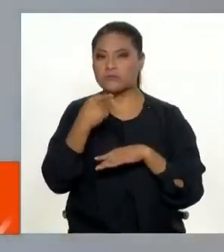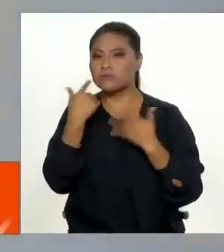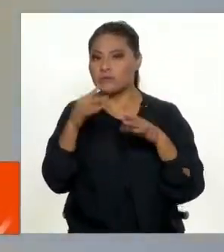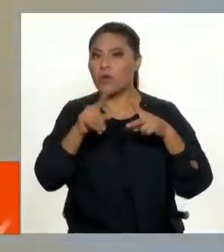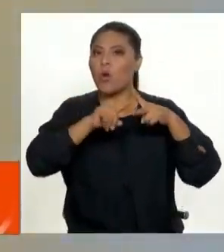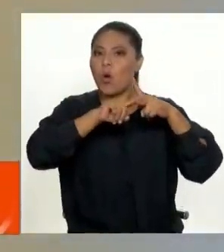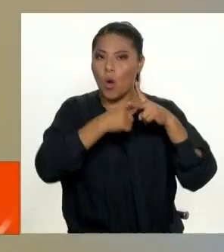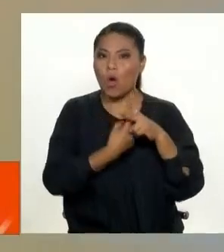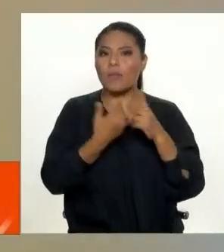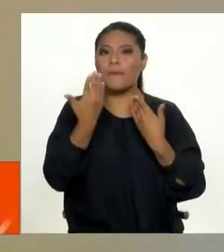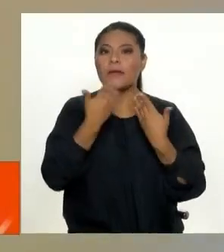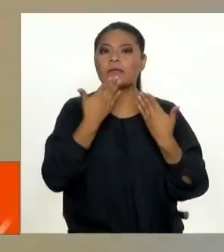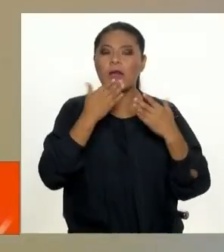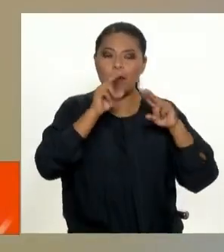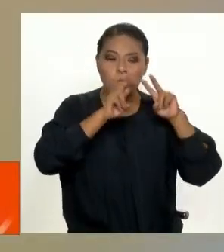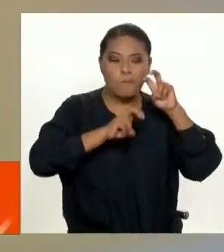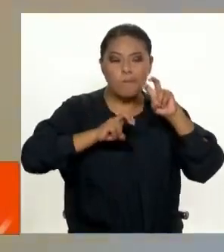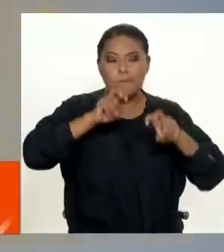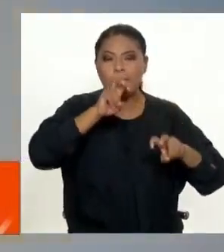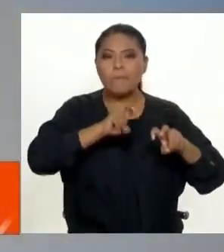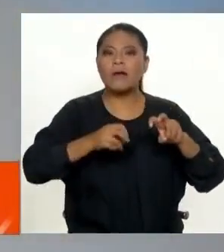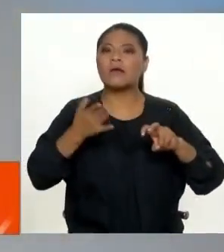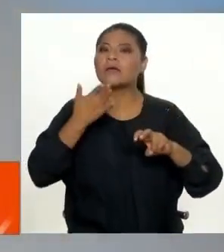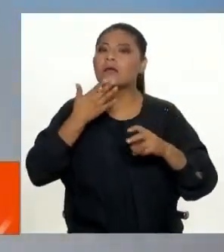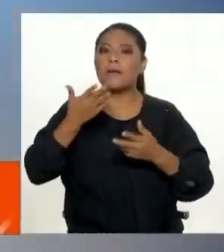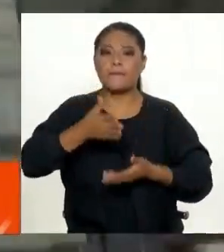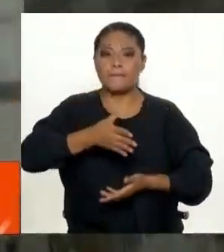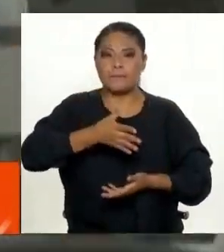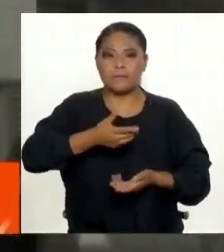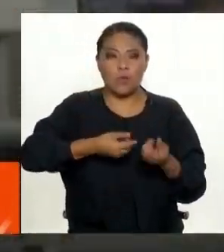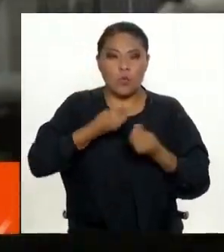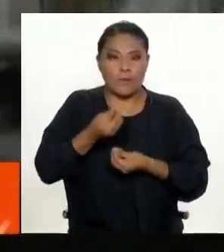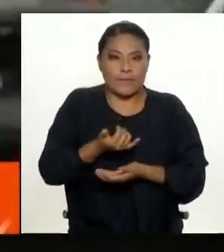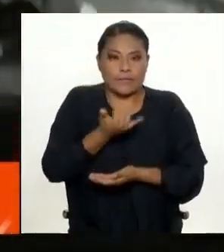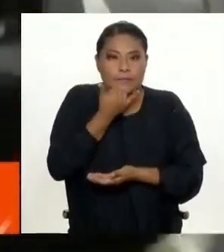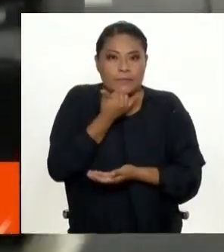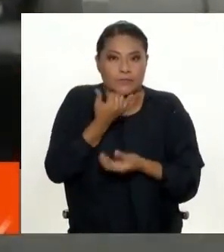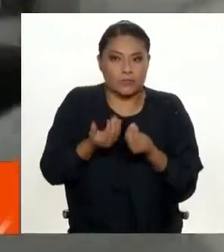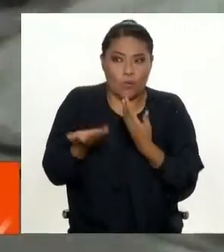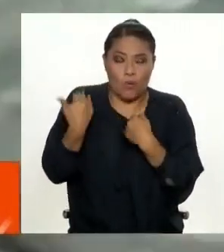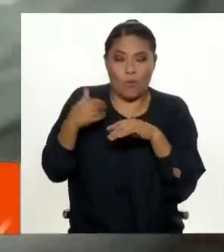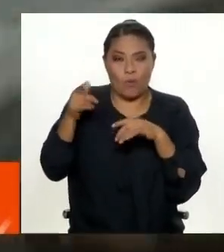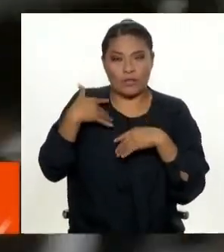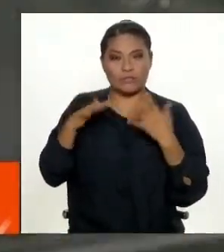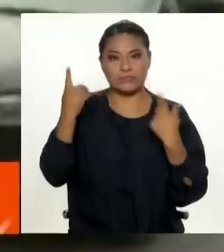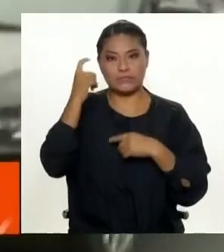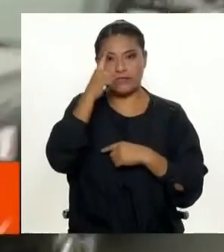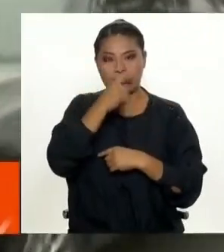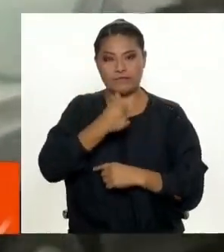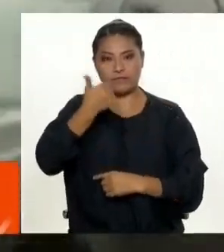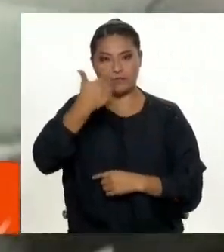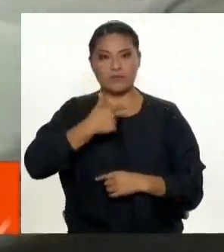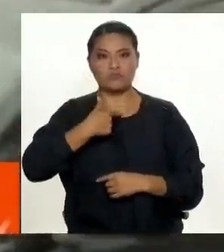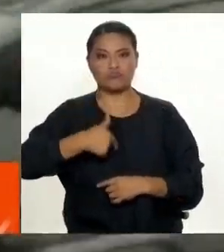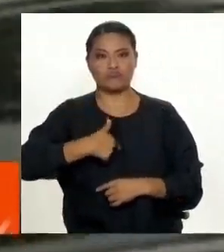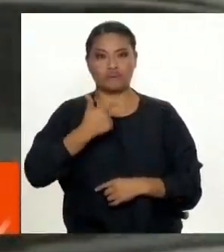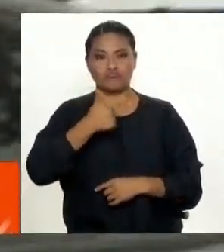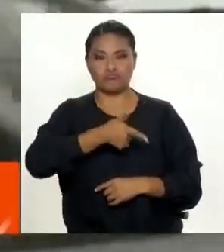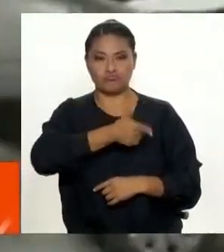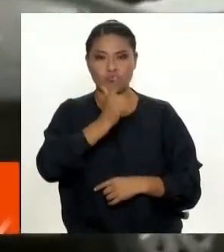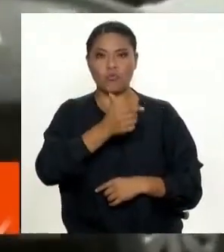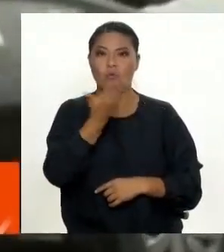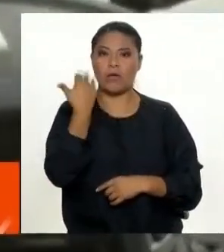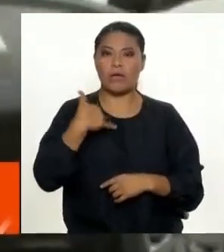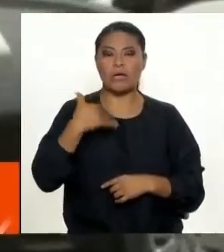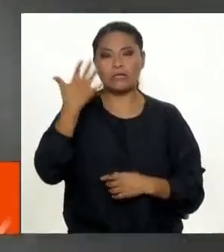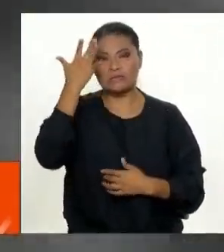iniciaron las investigaciones de los hechos que produjeron precisamente esta trágica situación, Gastón. Así es, esperamos,